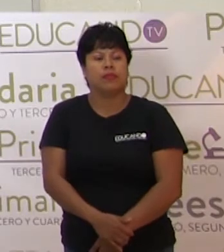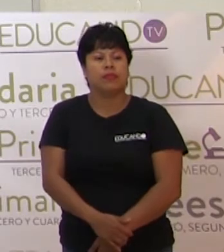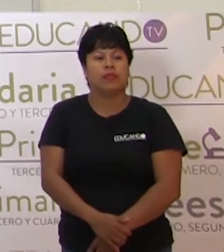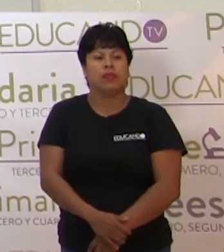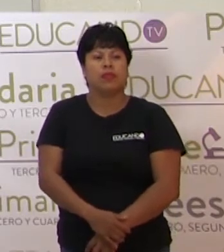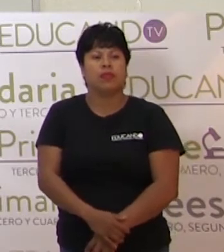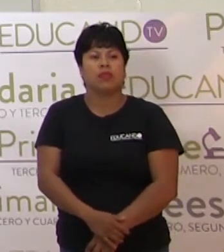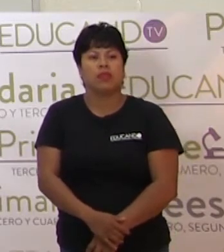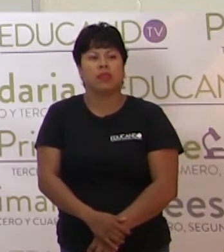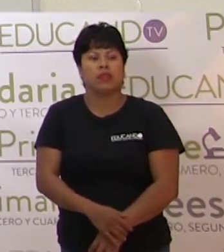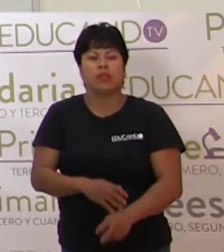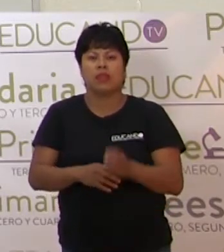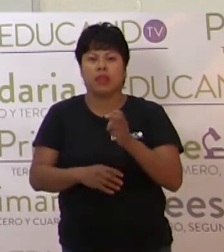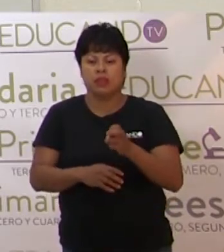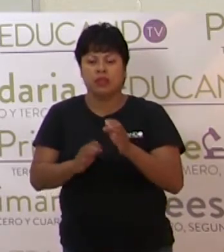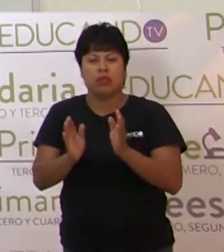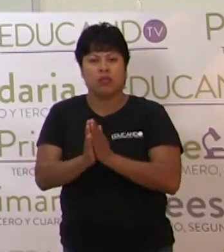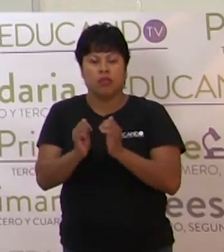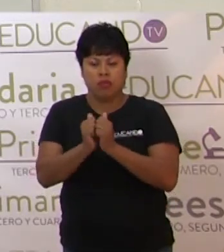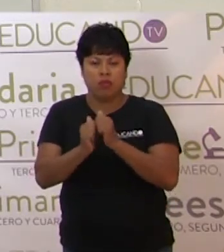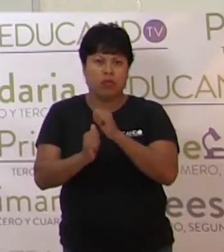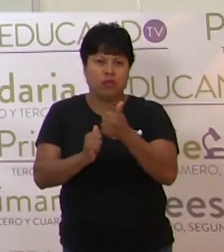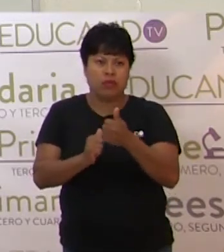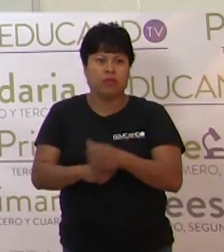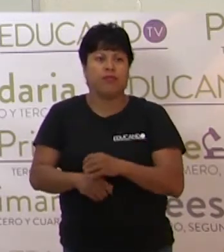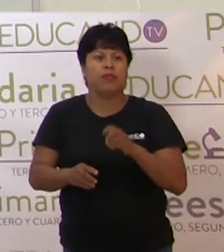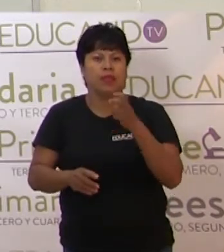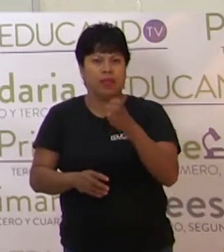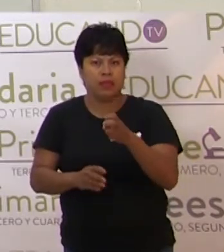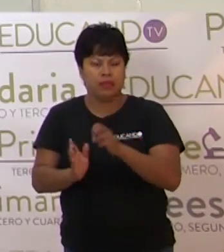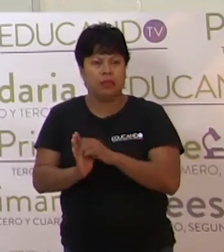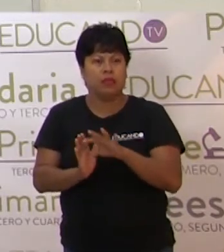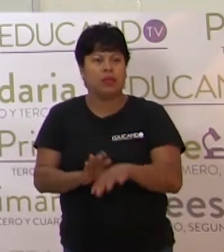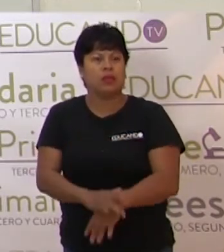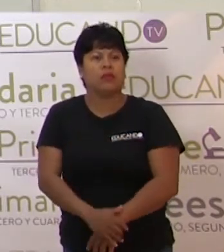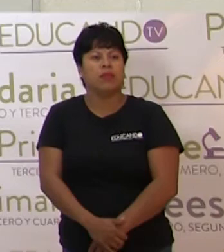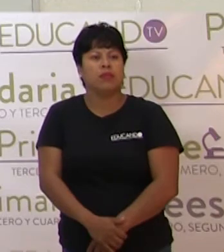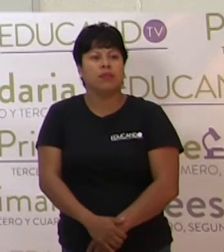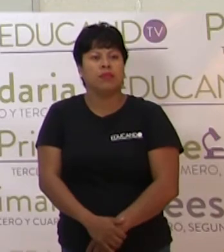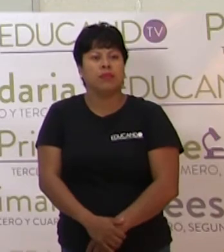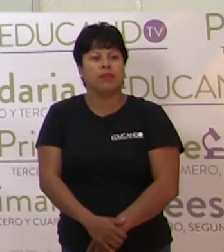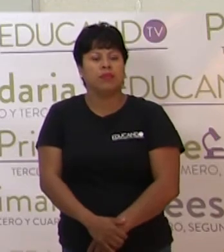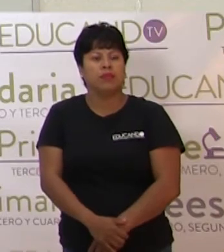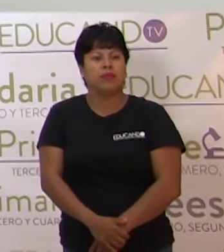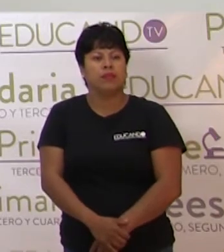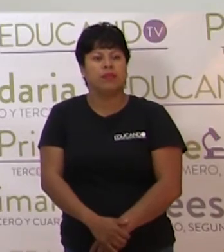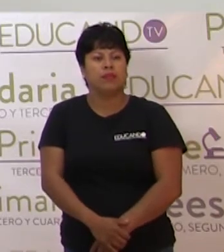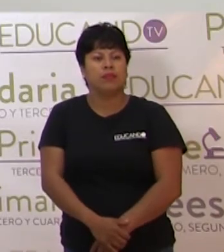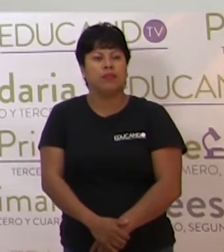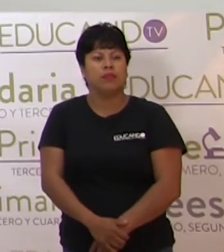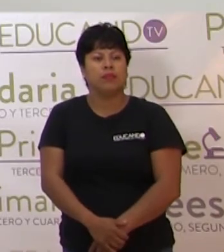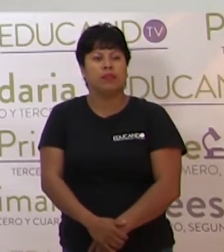a trazar la con el vértice opuesto en este caso trazamos